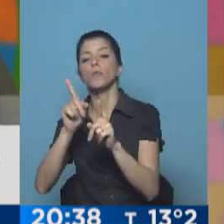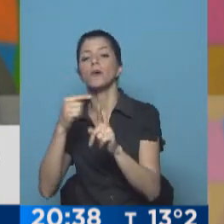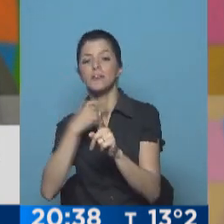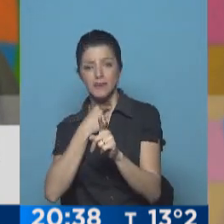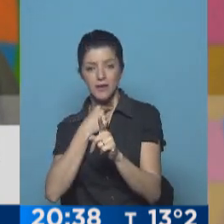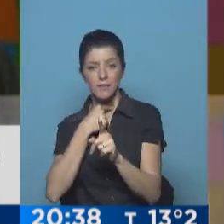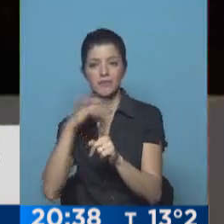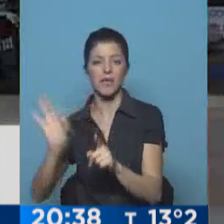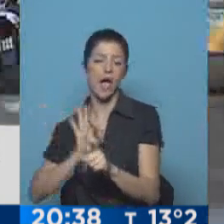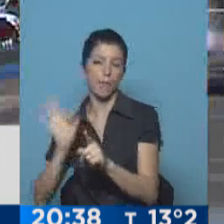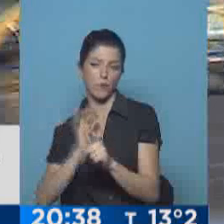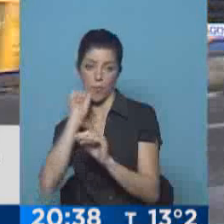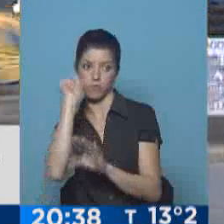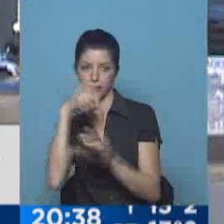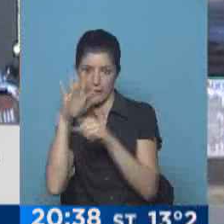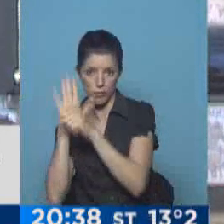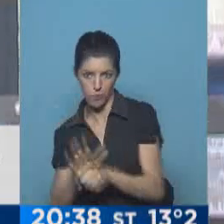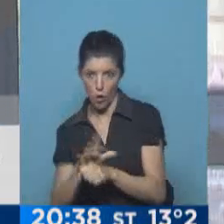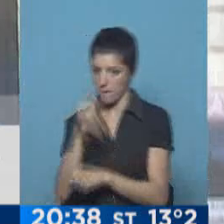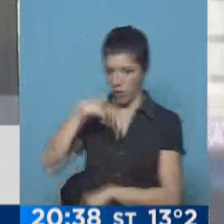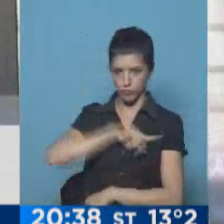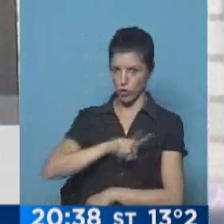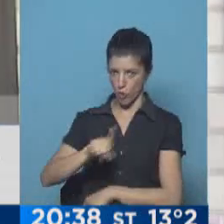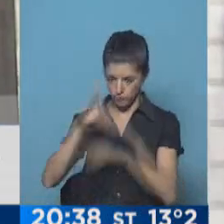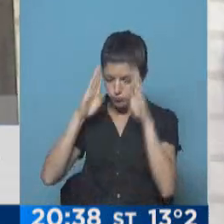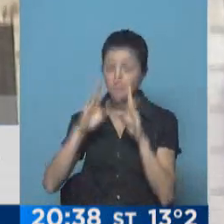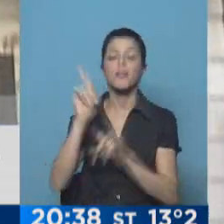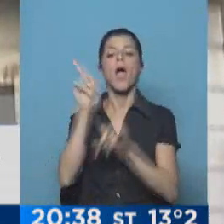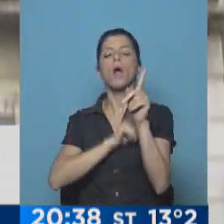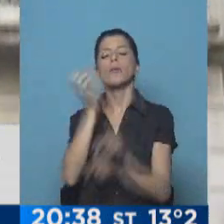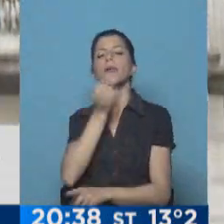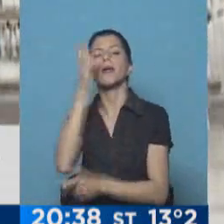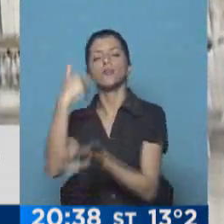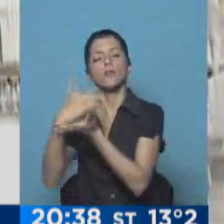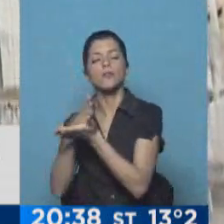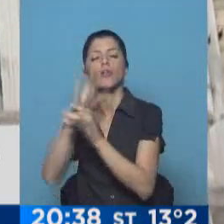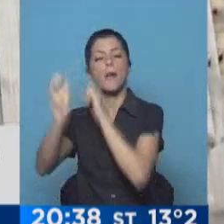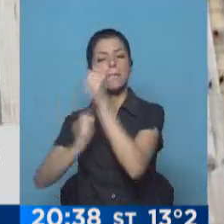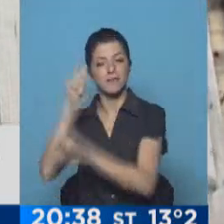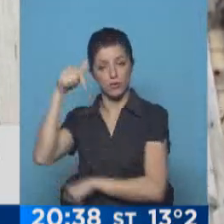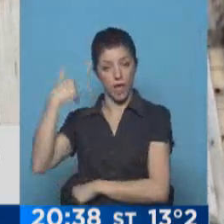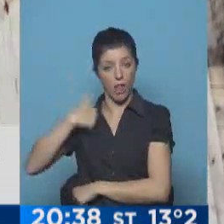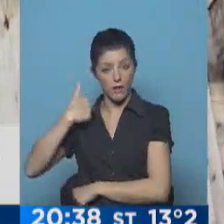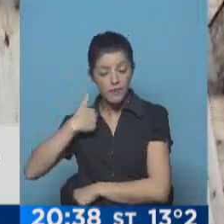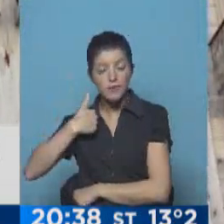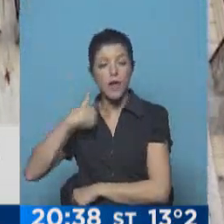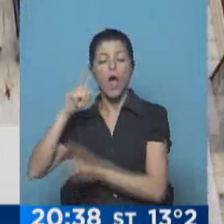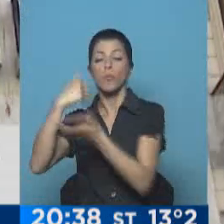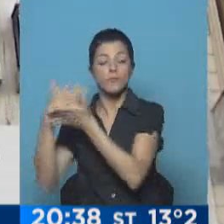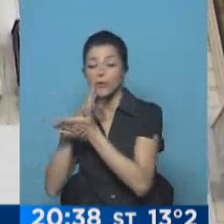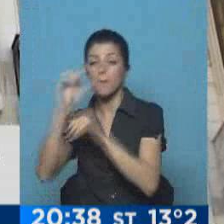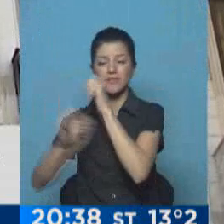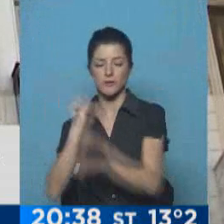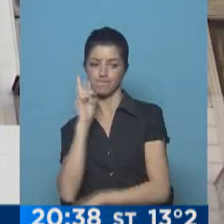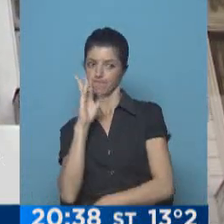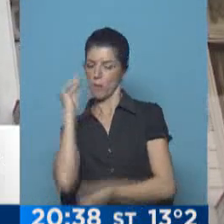tiempo la impunidad del poder económico Lamentablemente algunas declaraciones de sectores empresarios en la República Argentina que han visto con